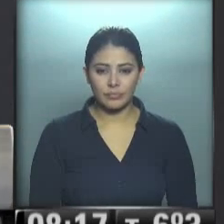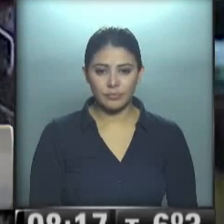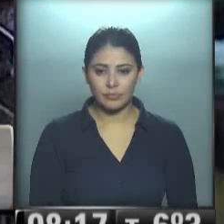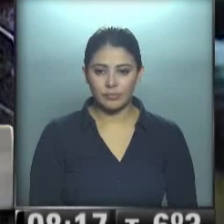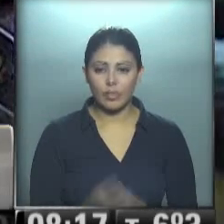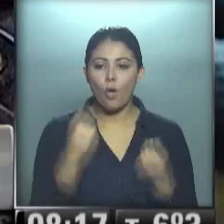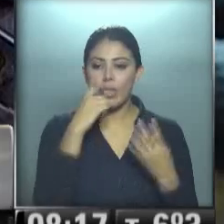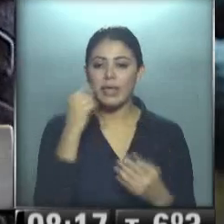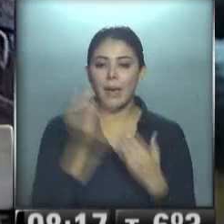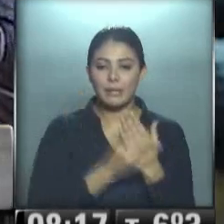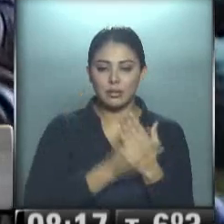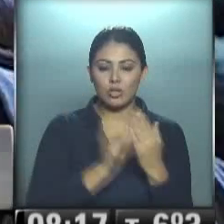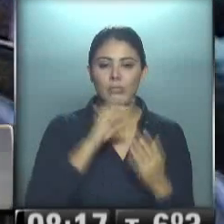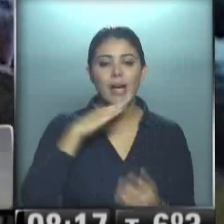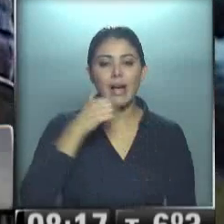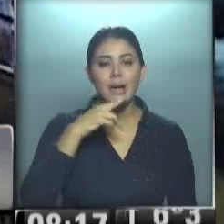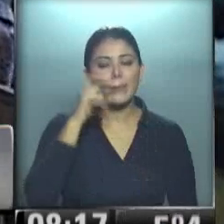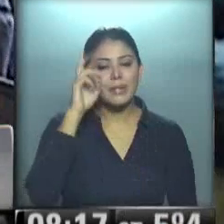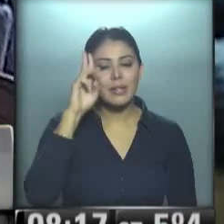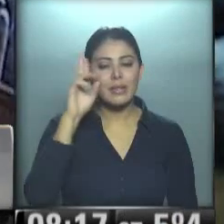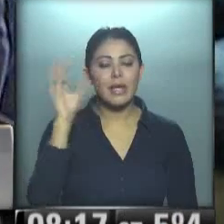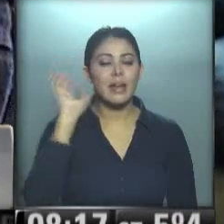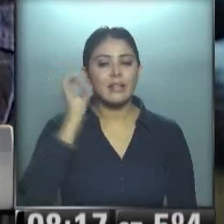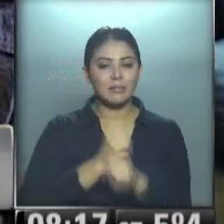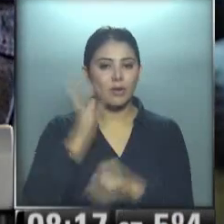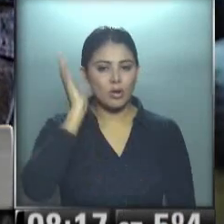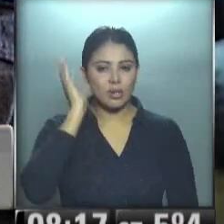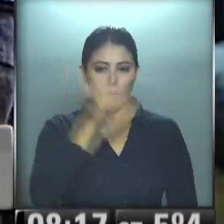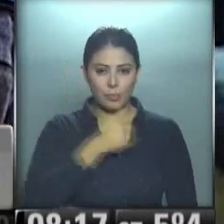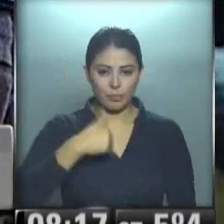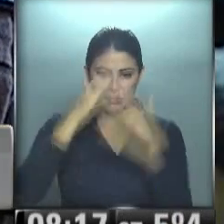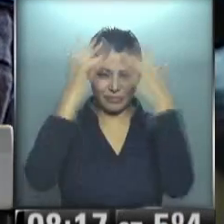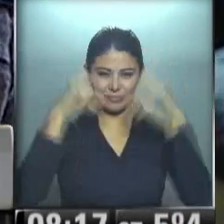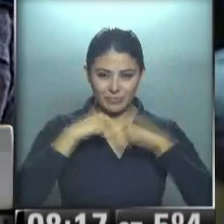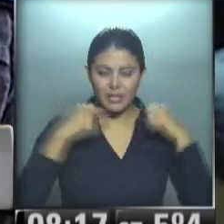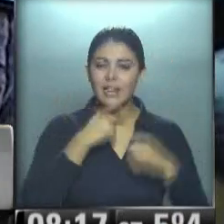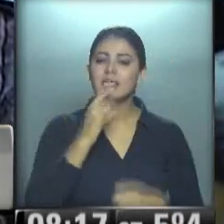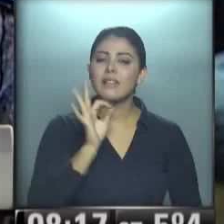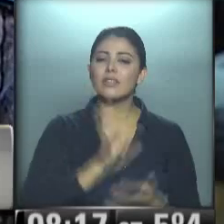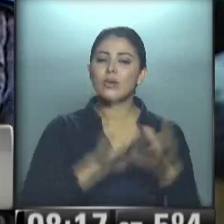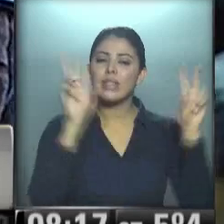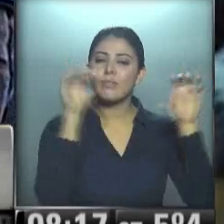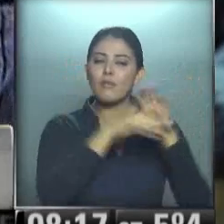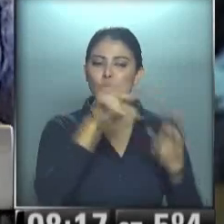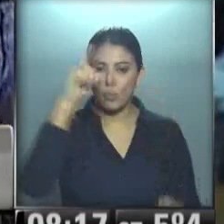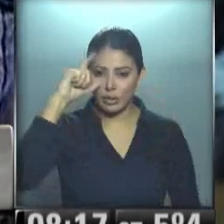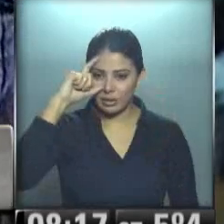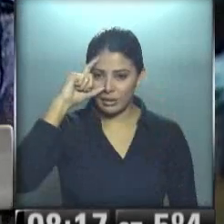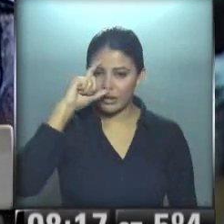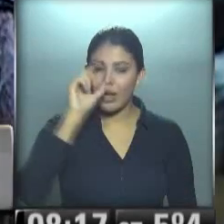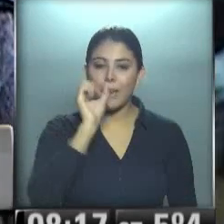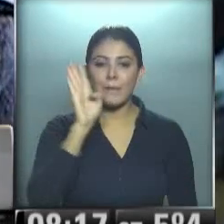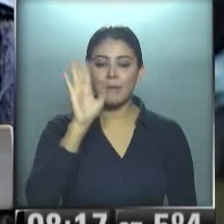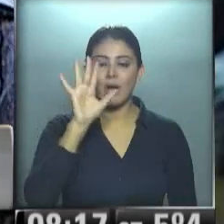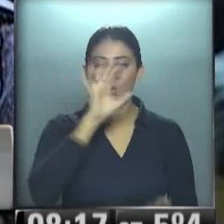buen día ministro javier pasará bola de 1530 a la rueda de las madres se sabe con el tema de los fondos buitres y el banco